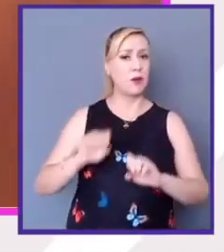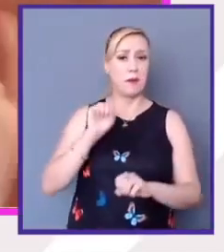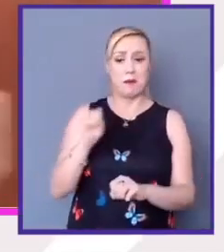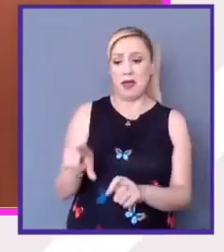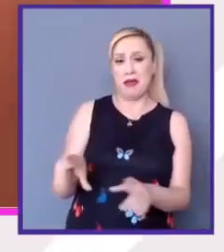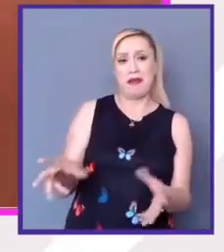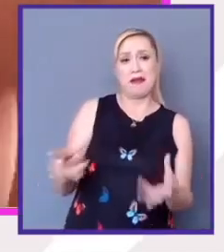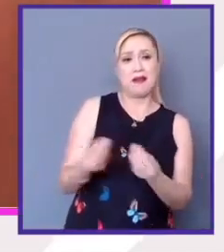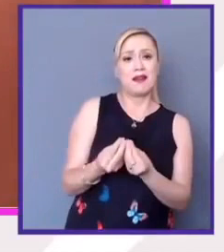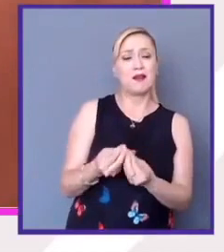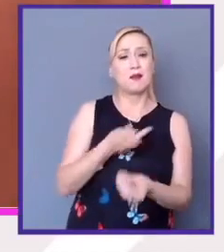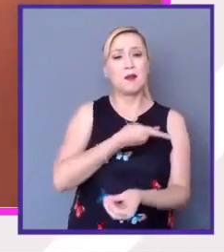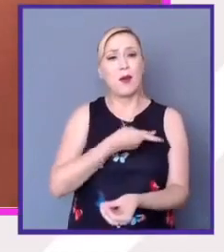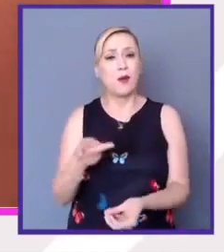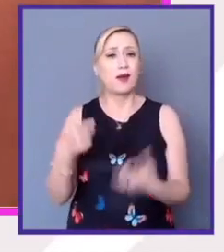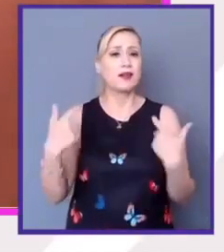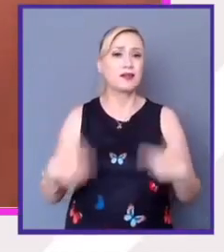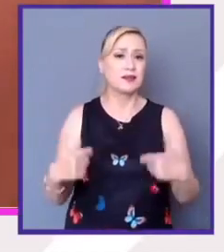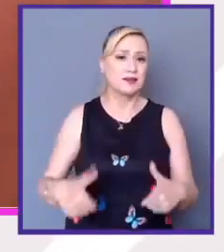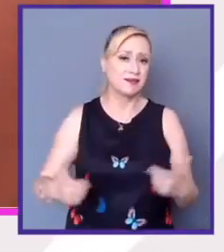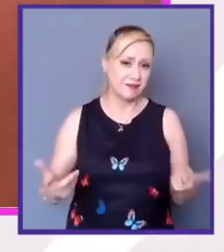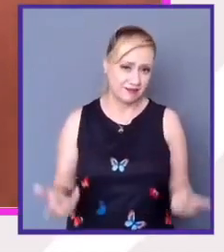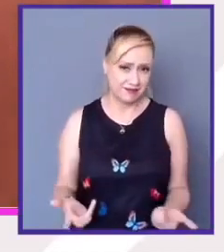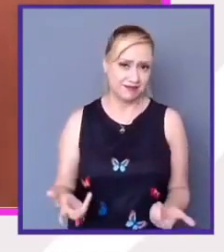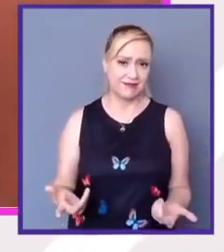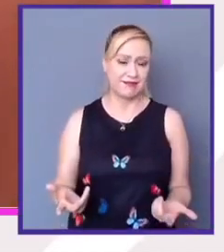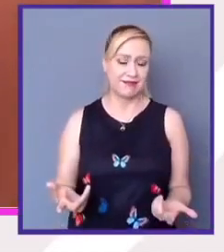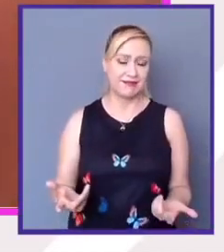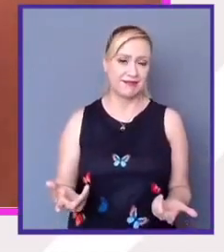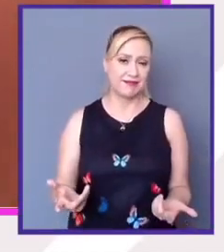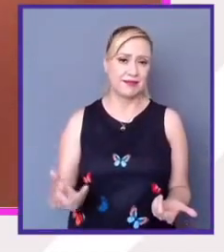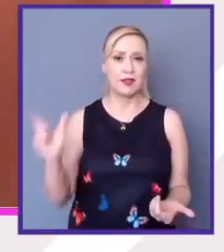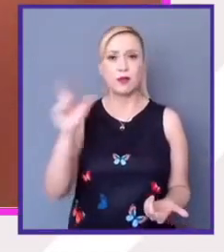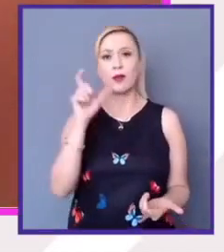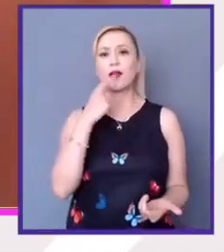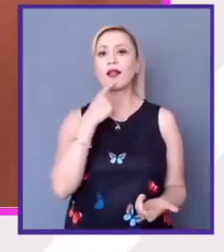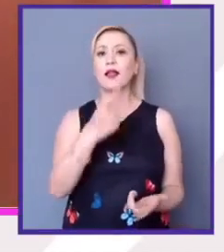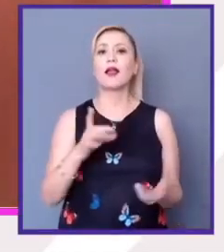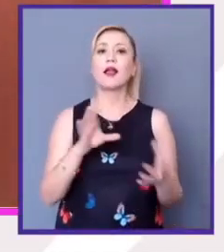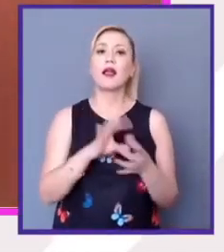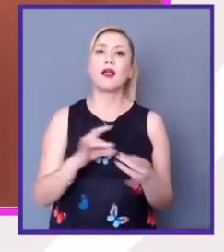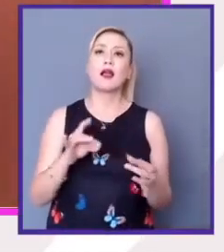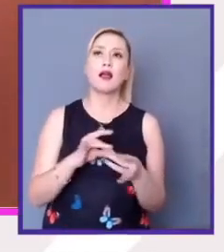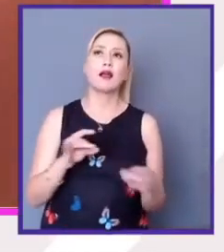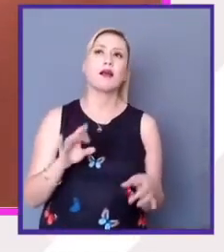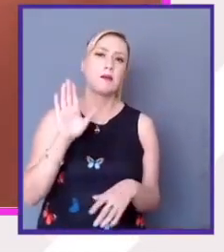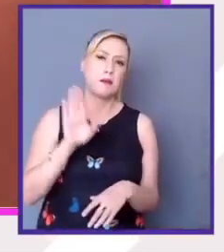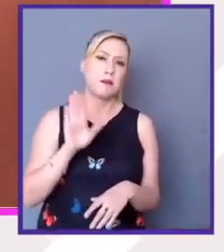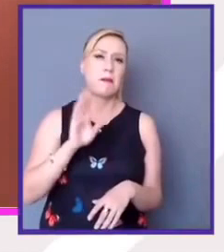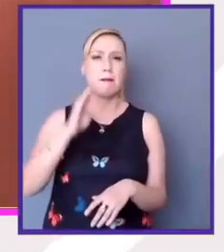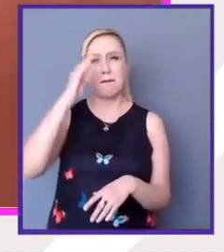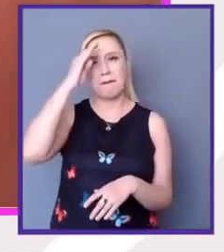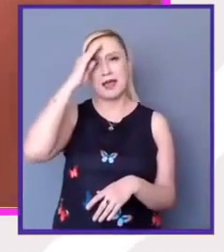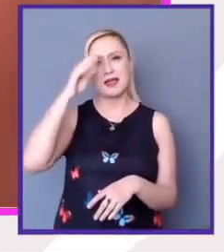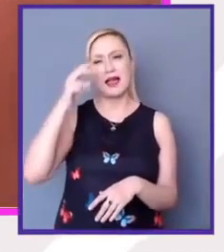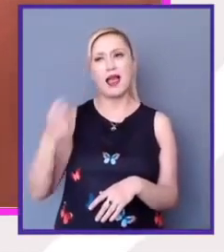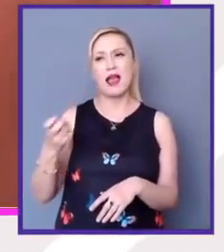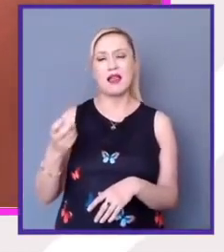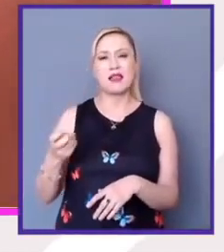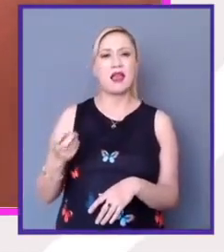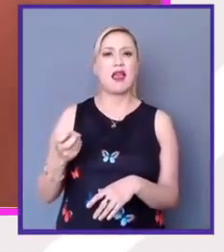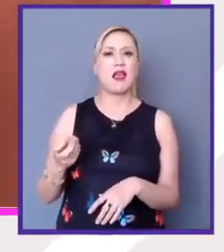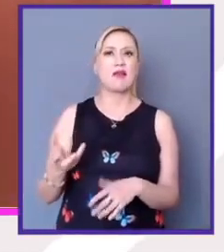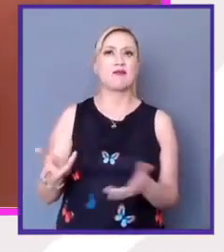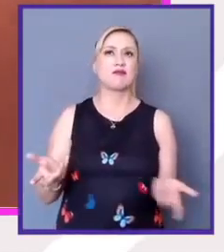del clasismo y de la pobreza, ¿no? Cuando hablamos de clasismo, es muy probablemente que ese clasismo